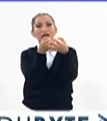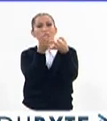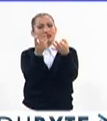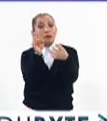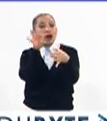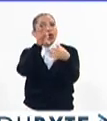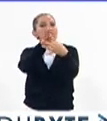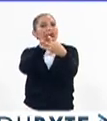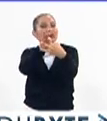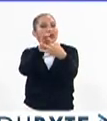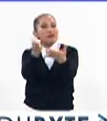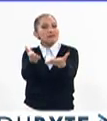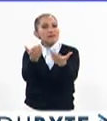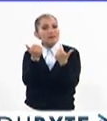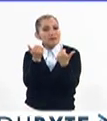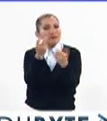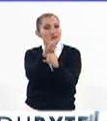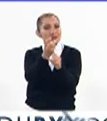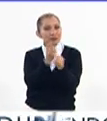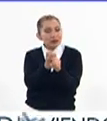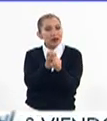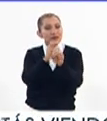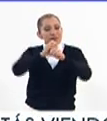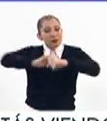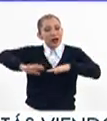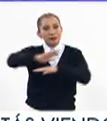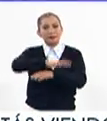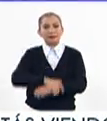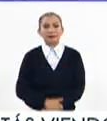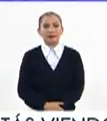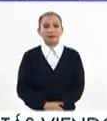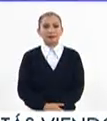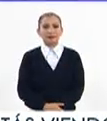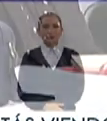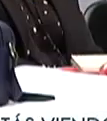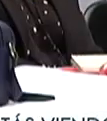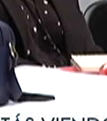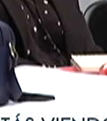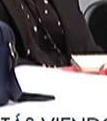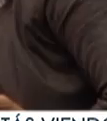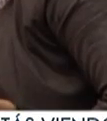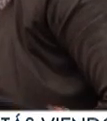Es un gancho, un llamado. Extenderse.